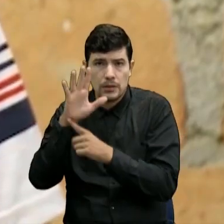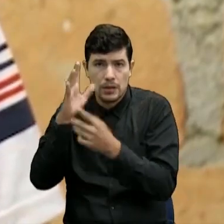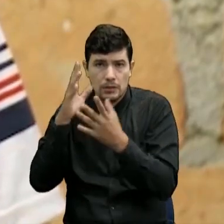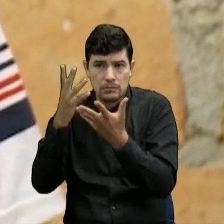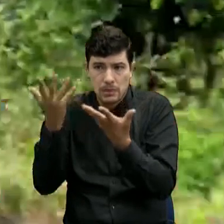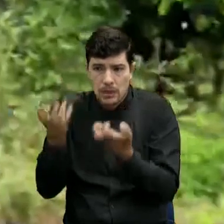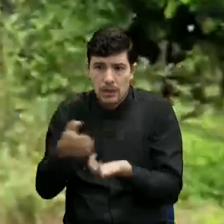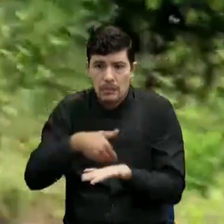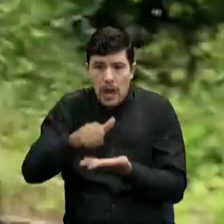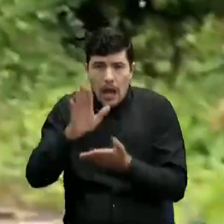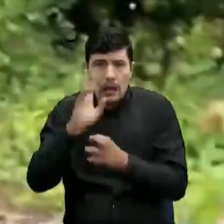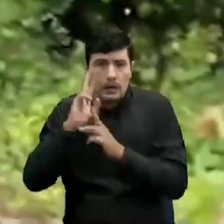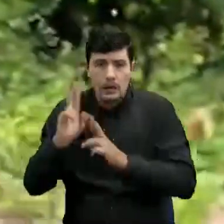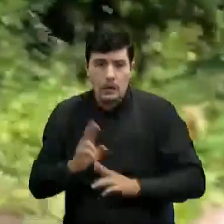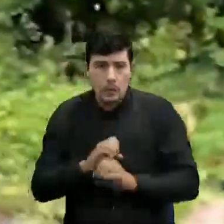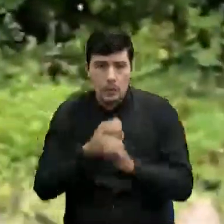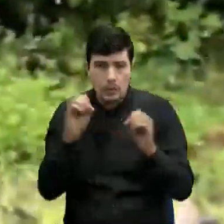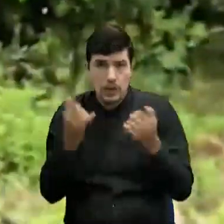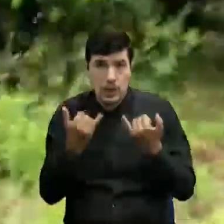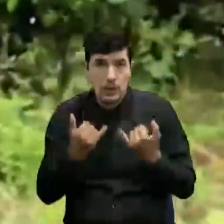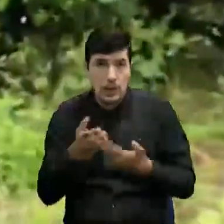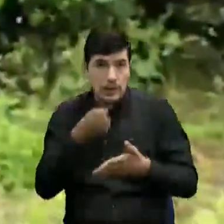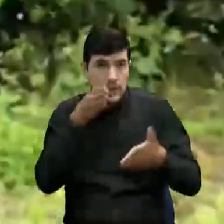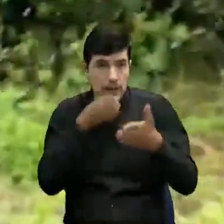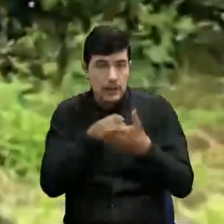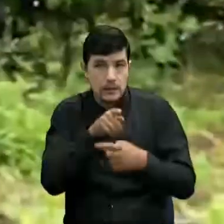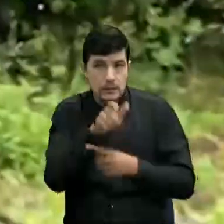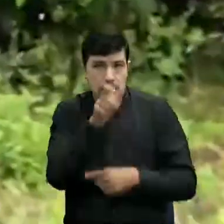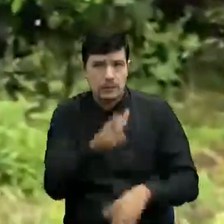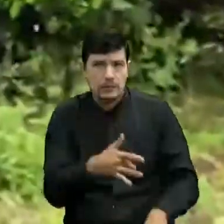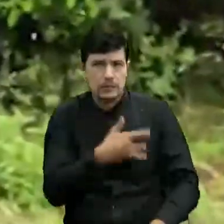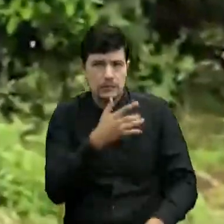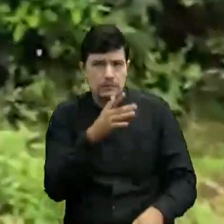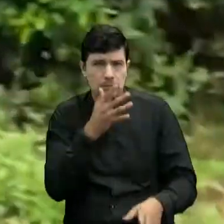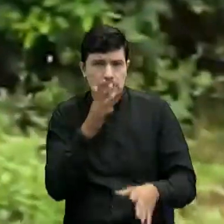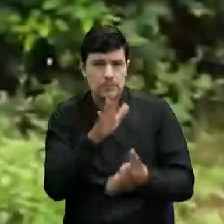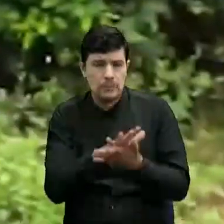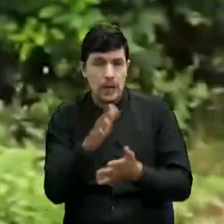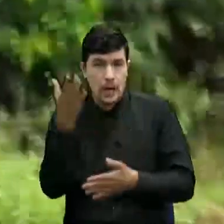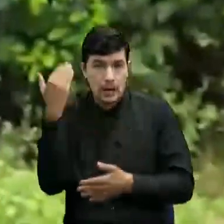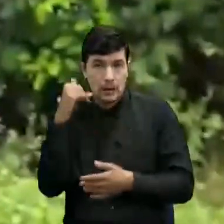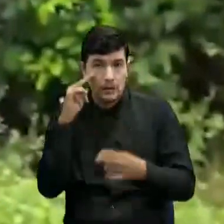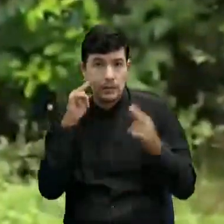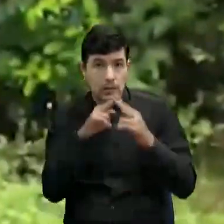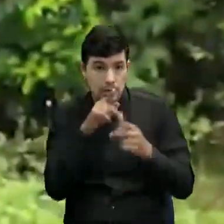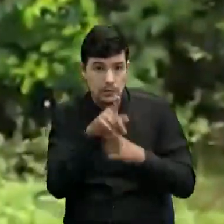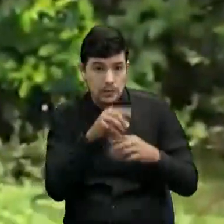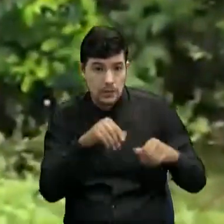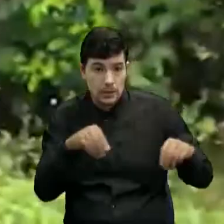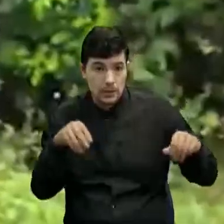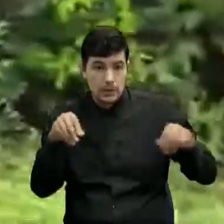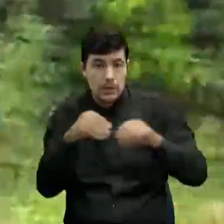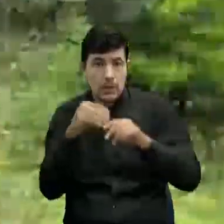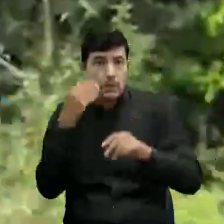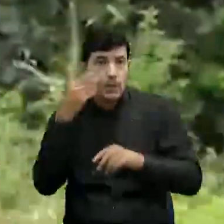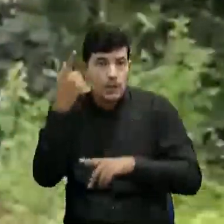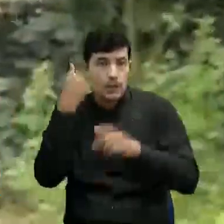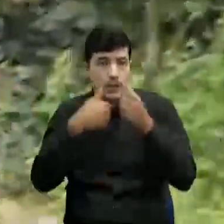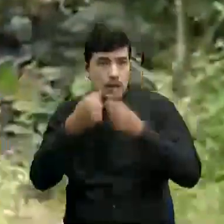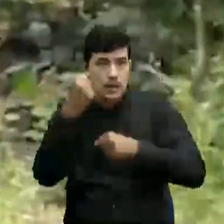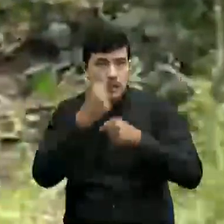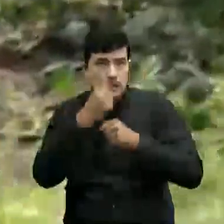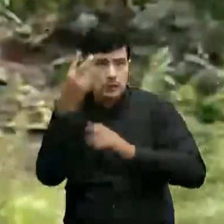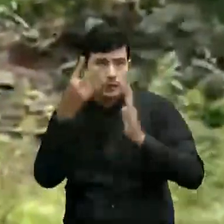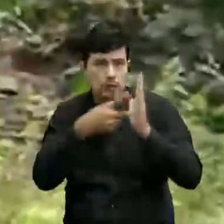nada ahora voy a amenazar a su tranquilidad al enterarse hace algún tiempo que la tierra que adquirió en el 2009 y con